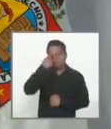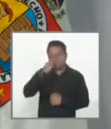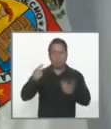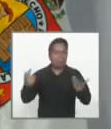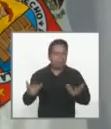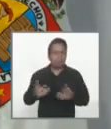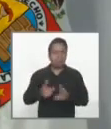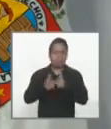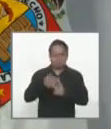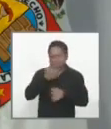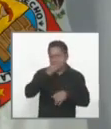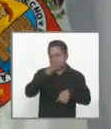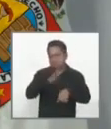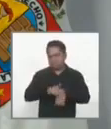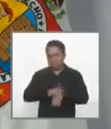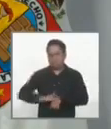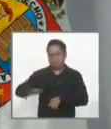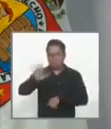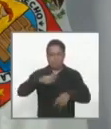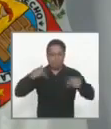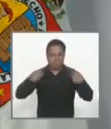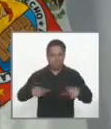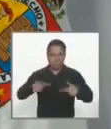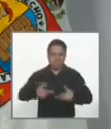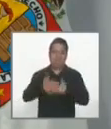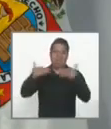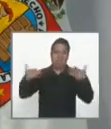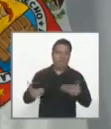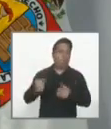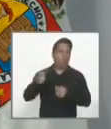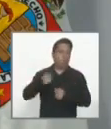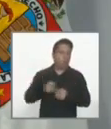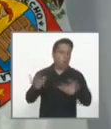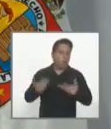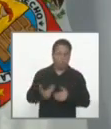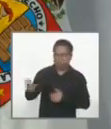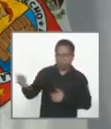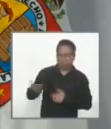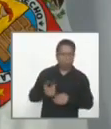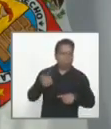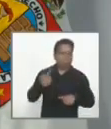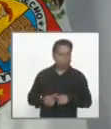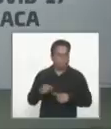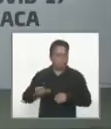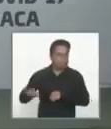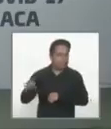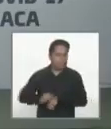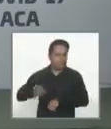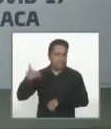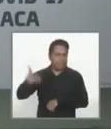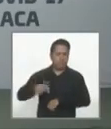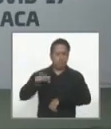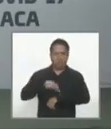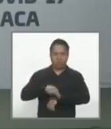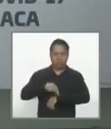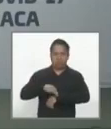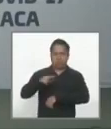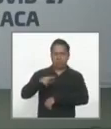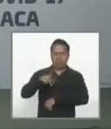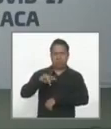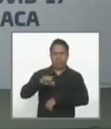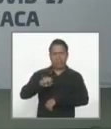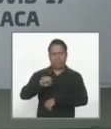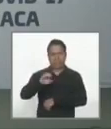continuar informando a la población, tengo el gusto de contar con la presencia el día de hoy del doctor Ulises